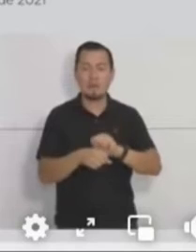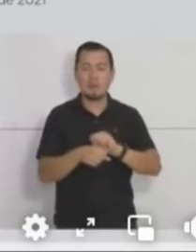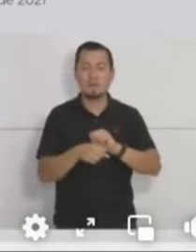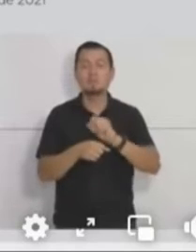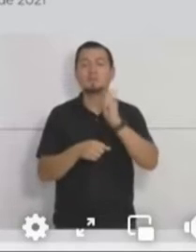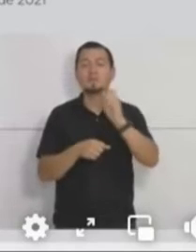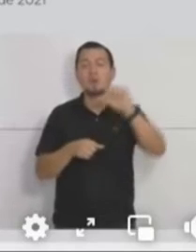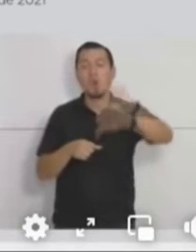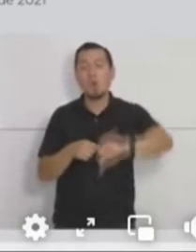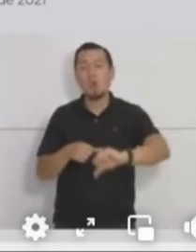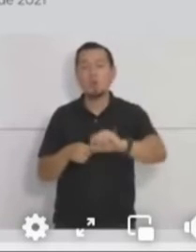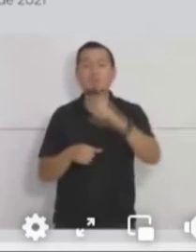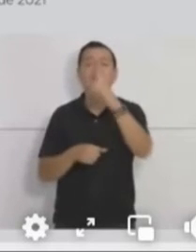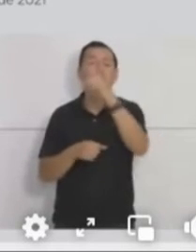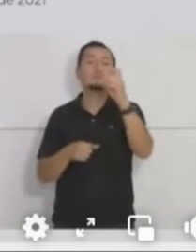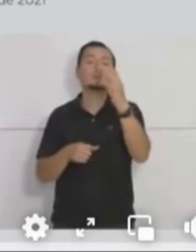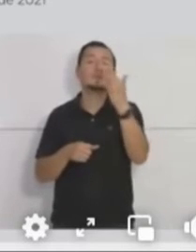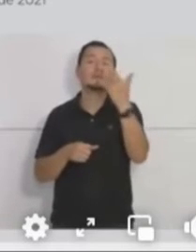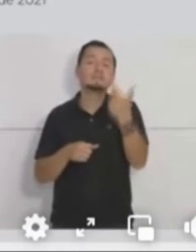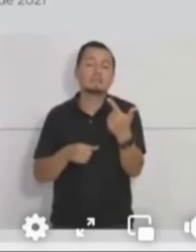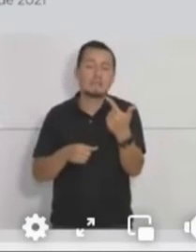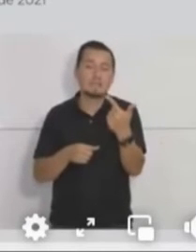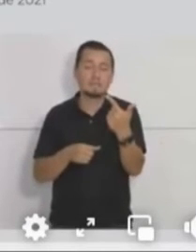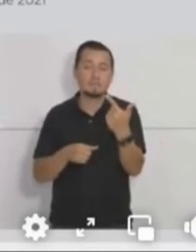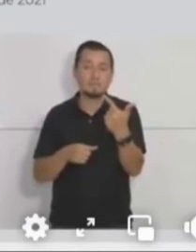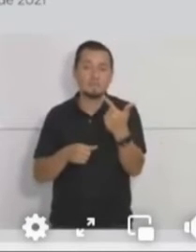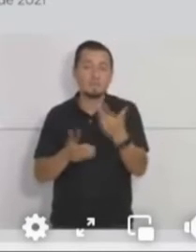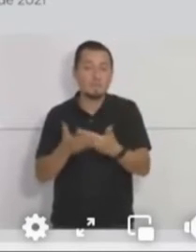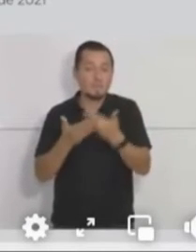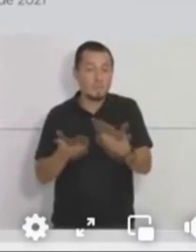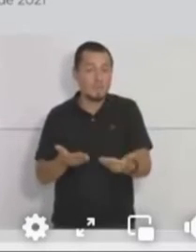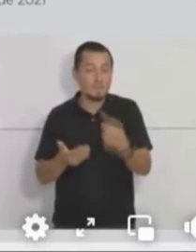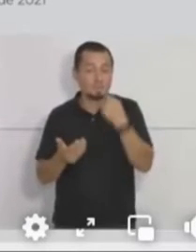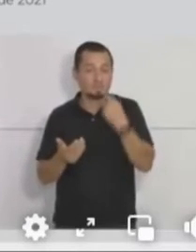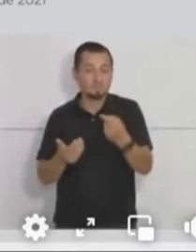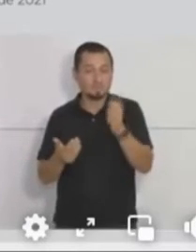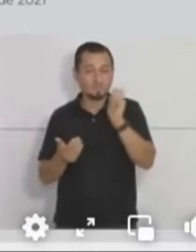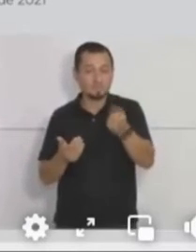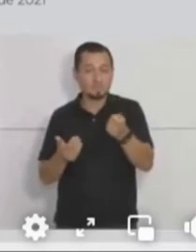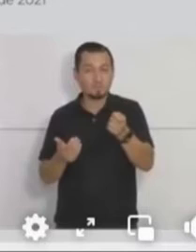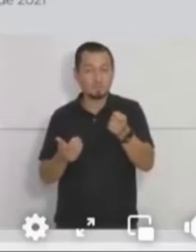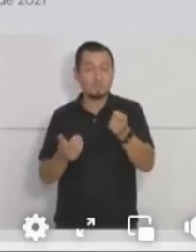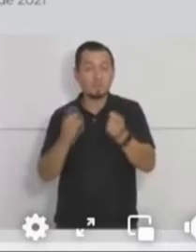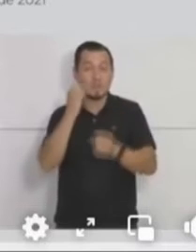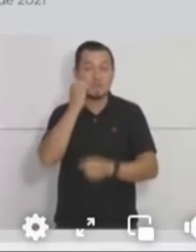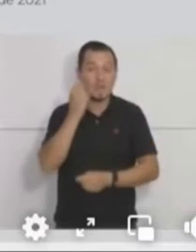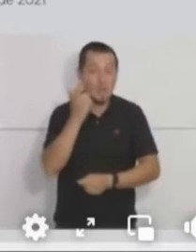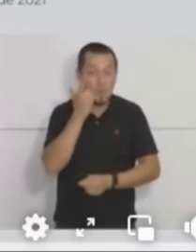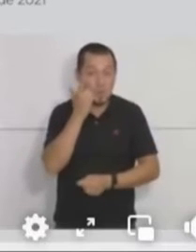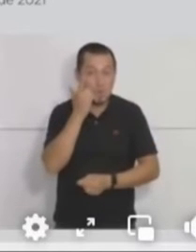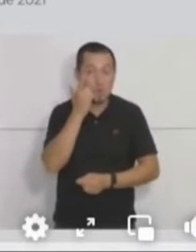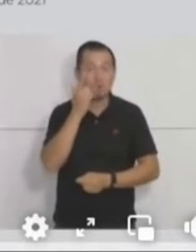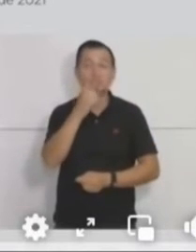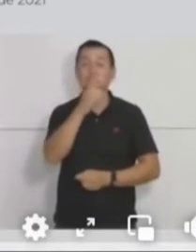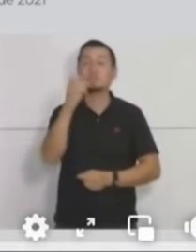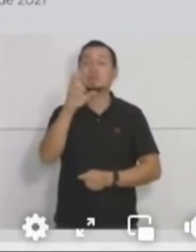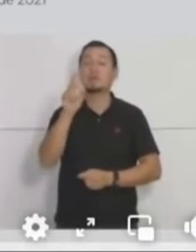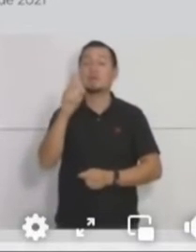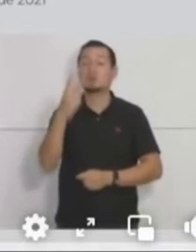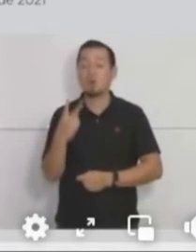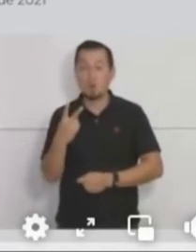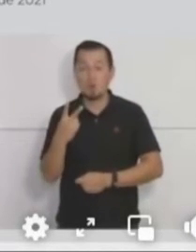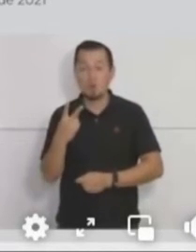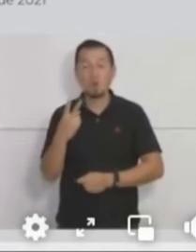semanas, hoy estamos en 157. Tenemos el caso de Tlajomulco, traía a